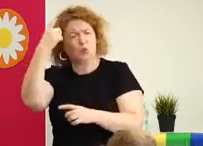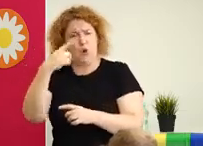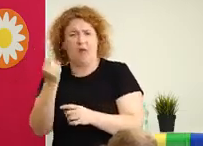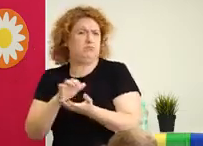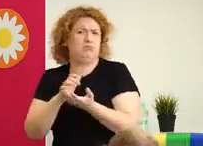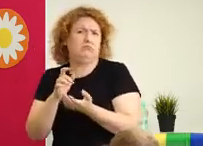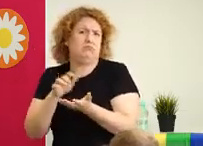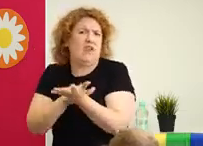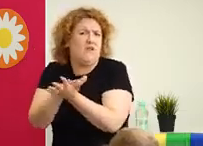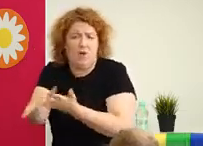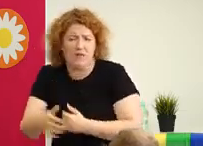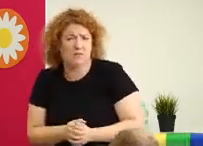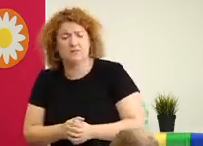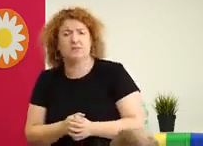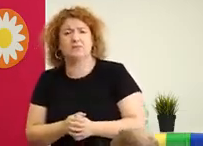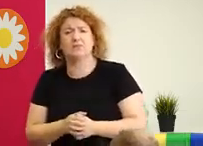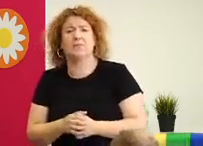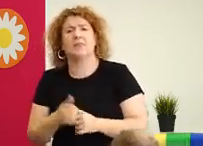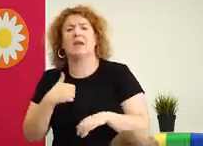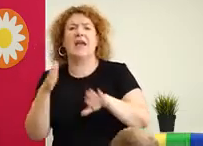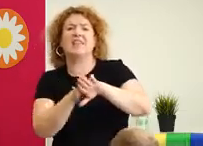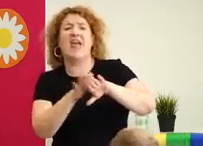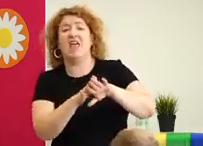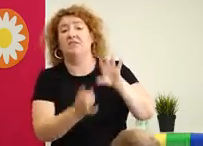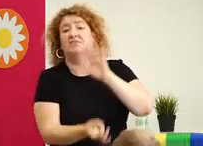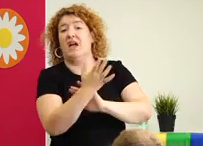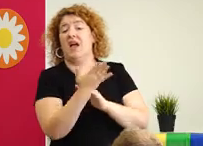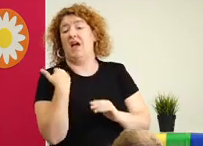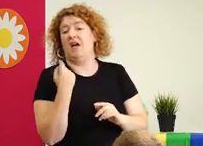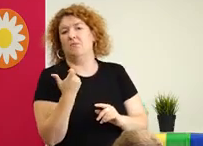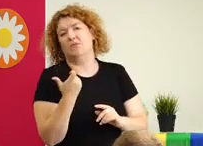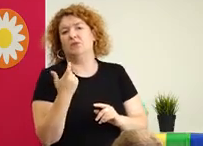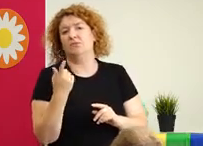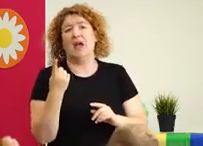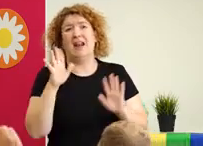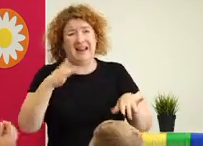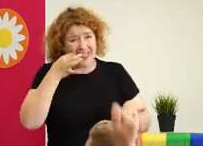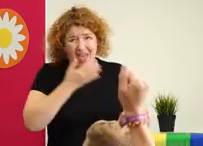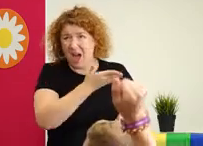puede! ¡Sí se puede! ¡Sí se puede! ¡Sí se puede!